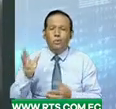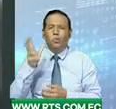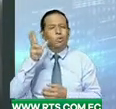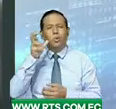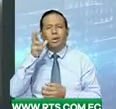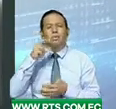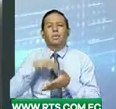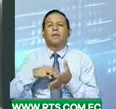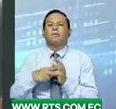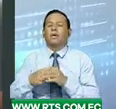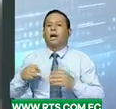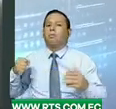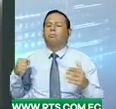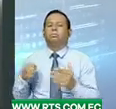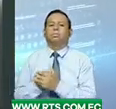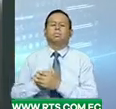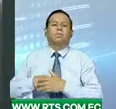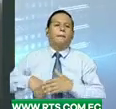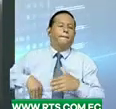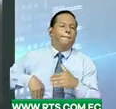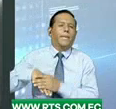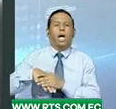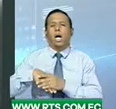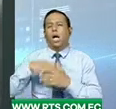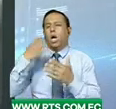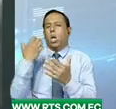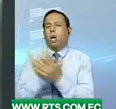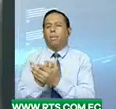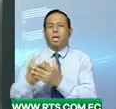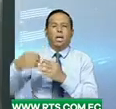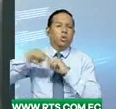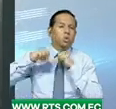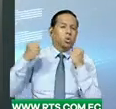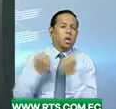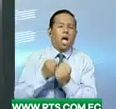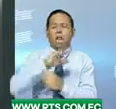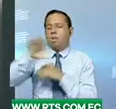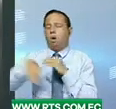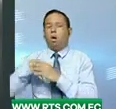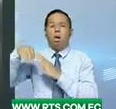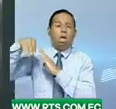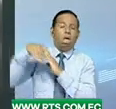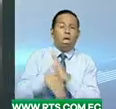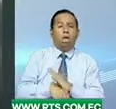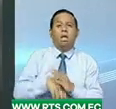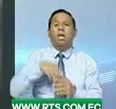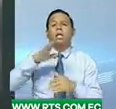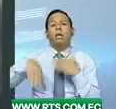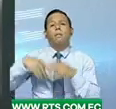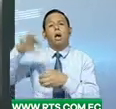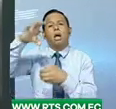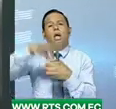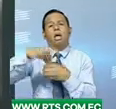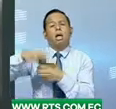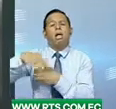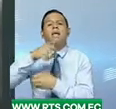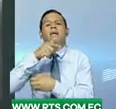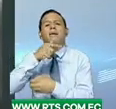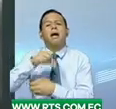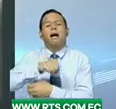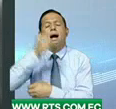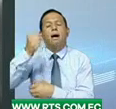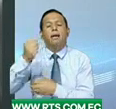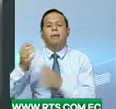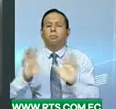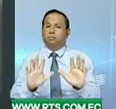la economía, que afecta a la inversión, que afecta absolutamente a todo. ¿Por qué? Porque no saben quién va a ganar las elecciones. Hay que recordarles que la